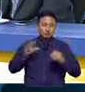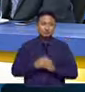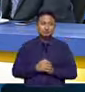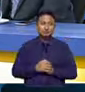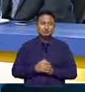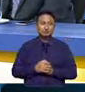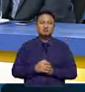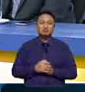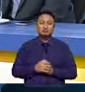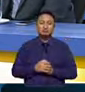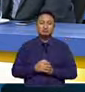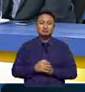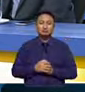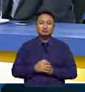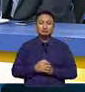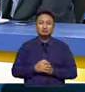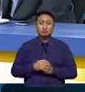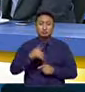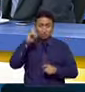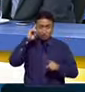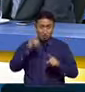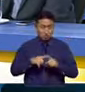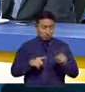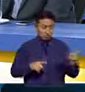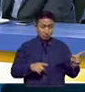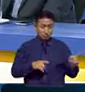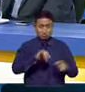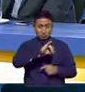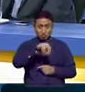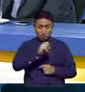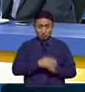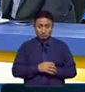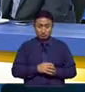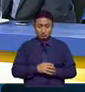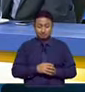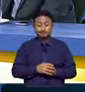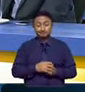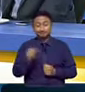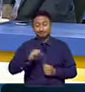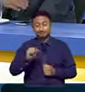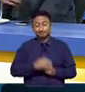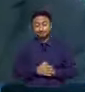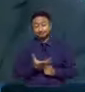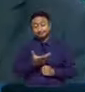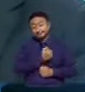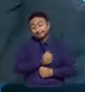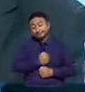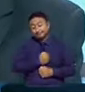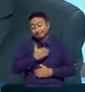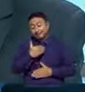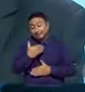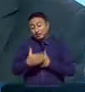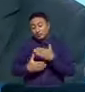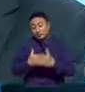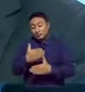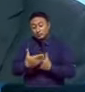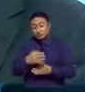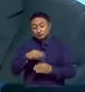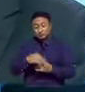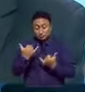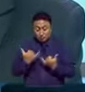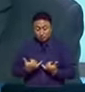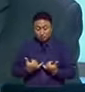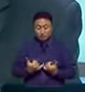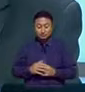la cosa? ¿Coincides en algo con lo que sí, yo coincido con Jorge en el sentido de que, lamentablemente, este proceso electoral y el día de